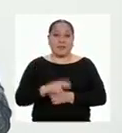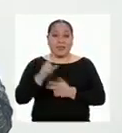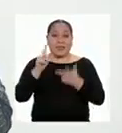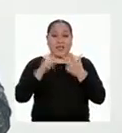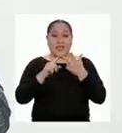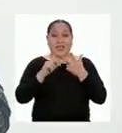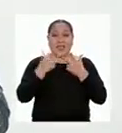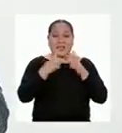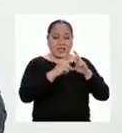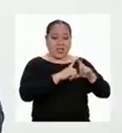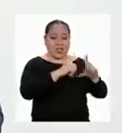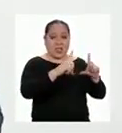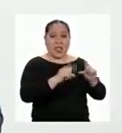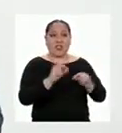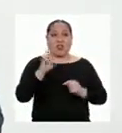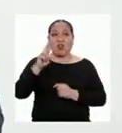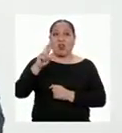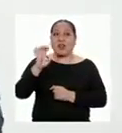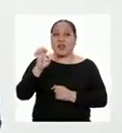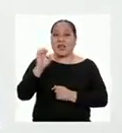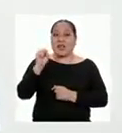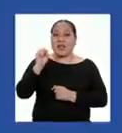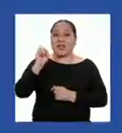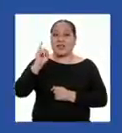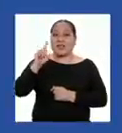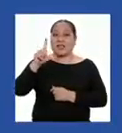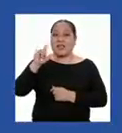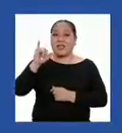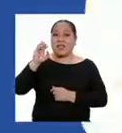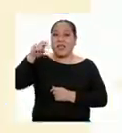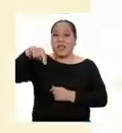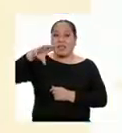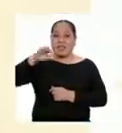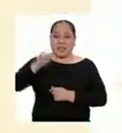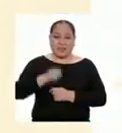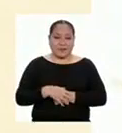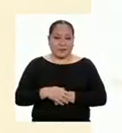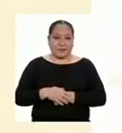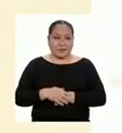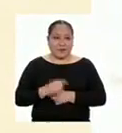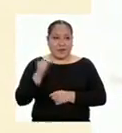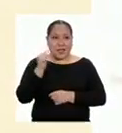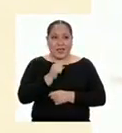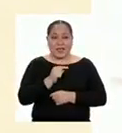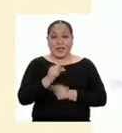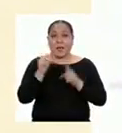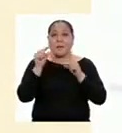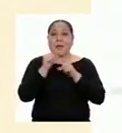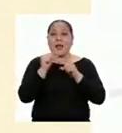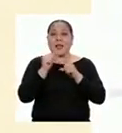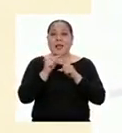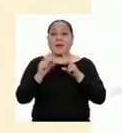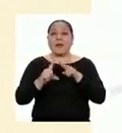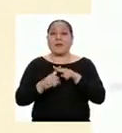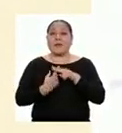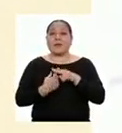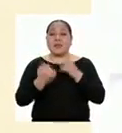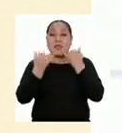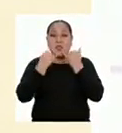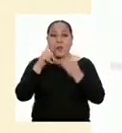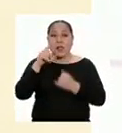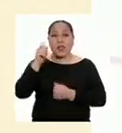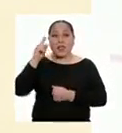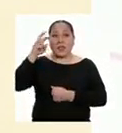resiliencia. ¿Qué me dices de tu primer párrafo, Yanira? El vocablo resiliencia tiene su origen en el idioma